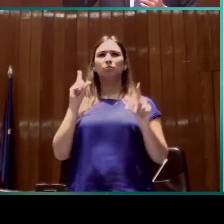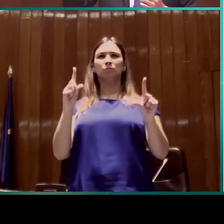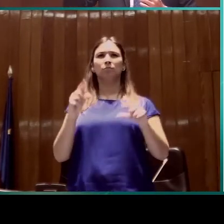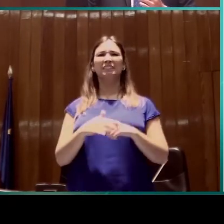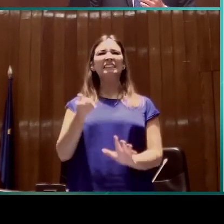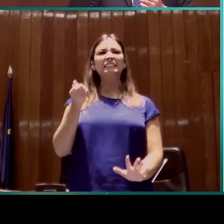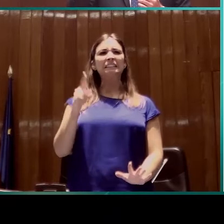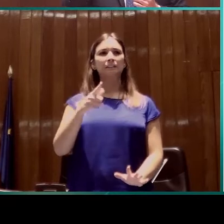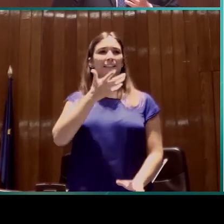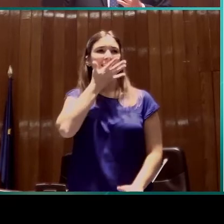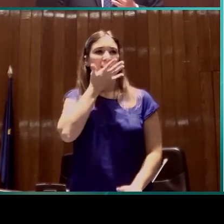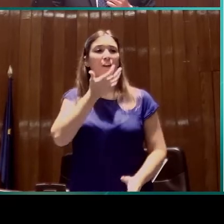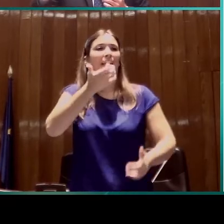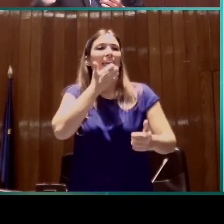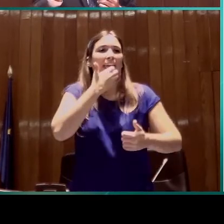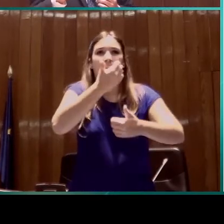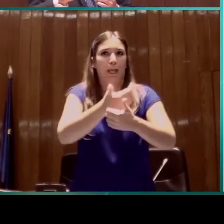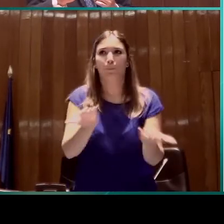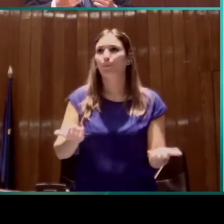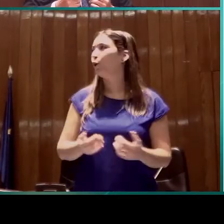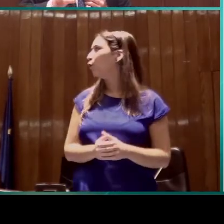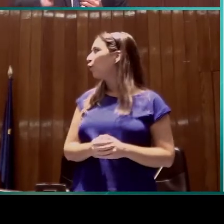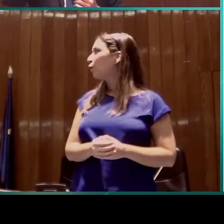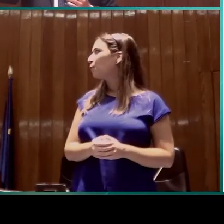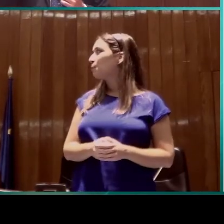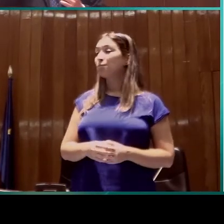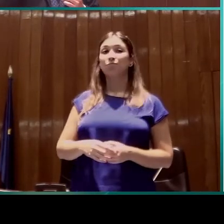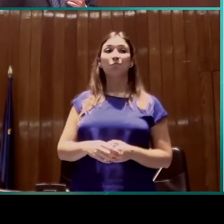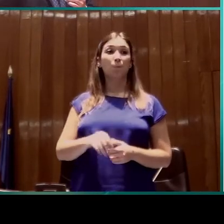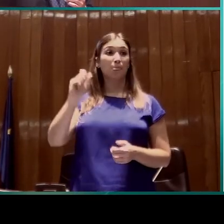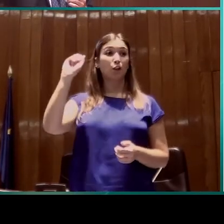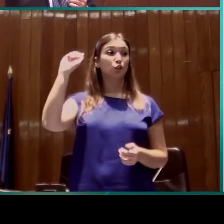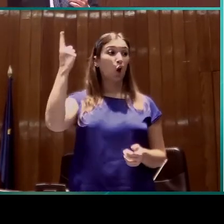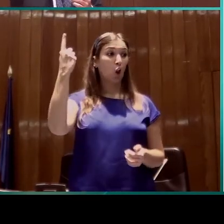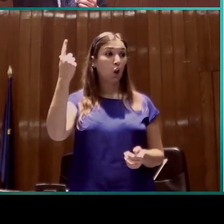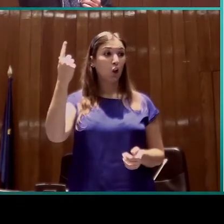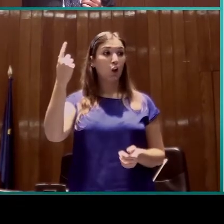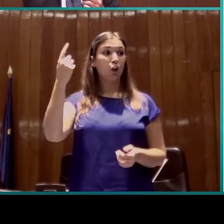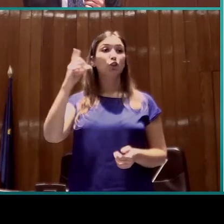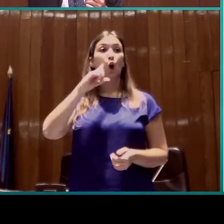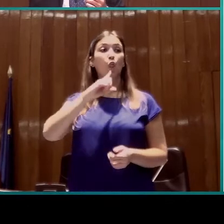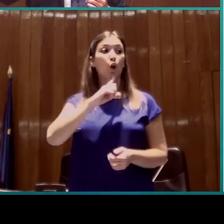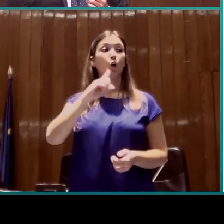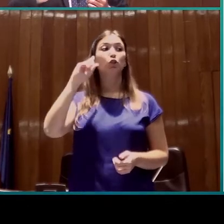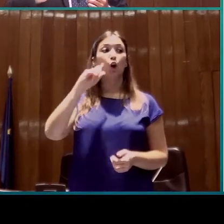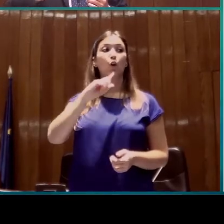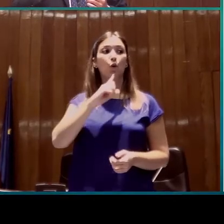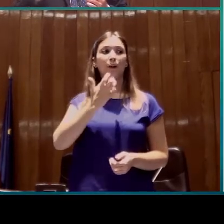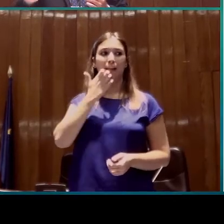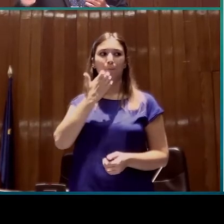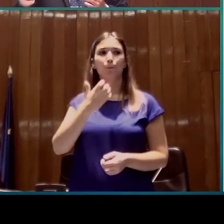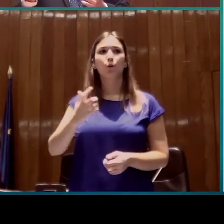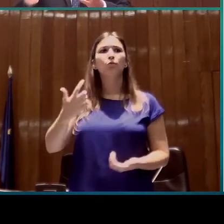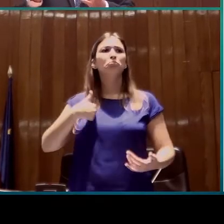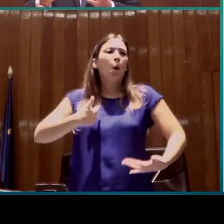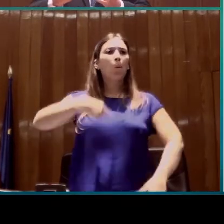signo. Es decir, que si tenemos el signo, por ejemplo, de sordo y lo utilizamos en otra localización,